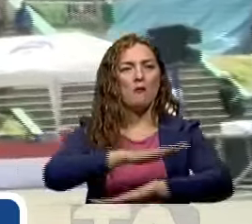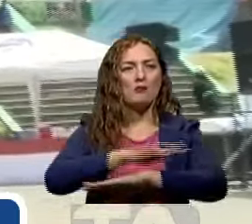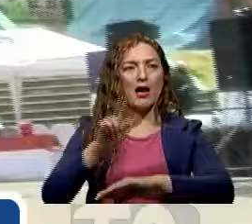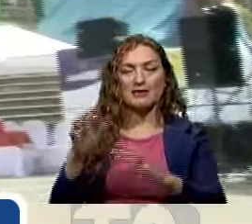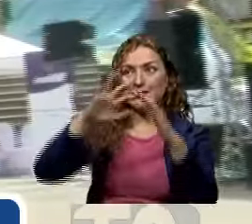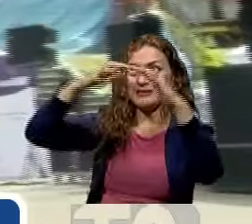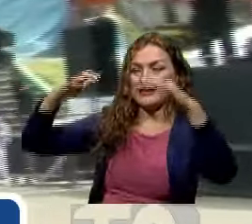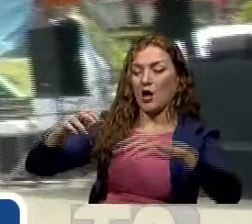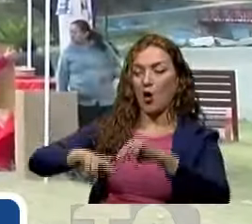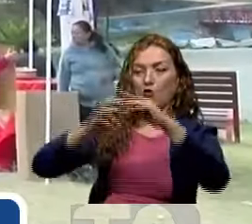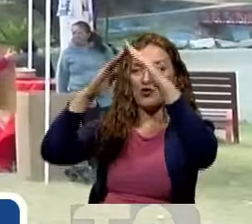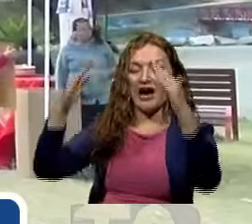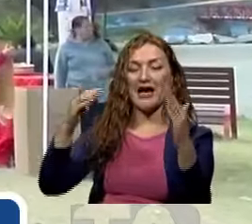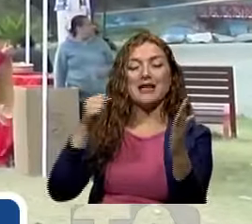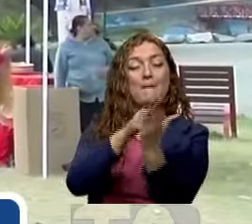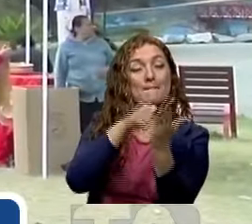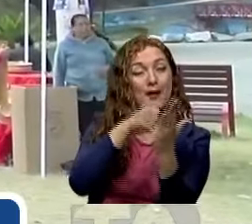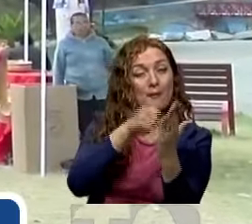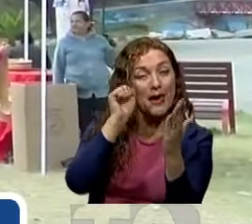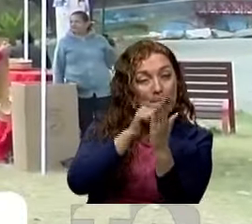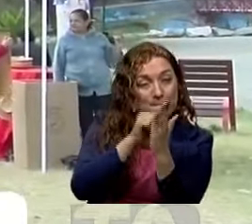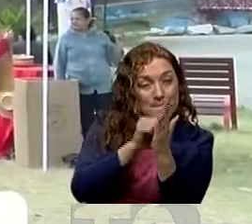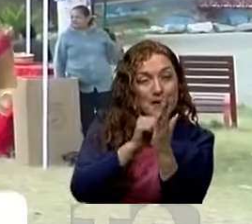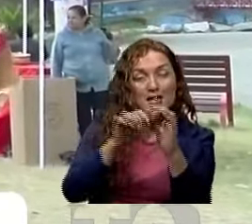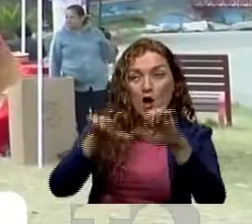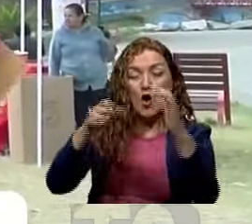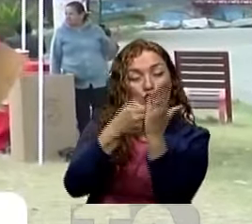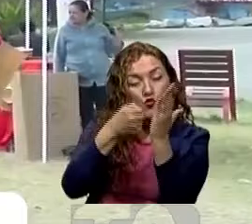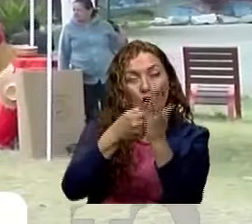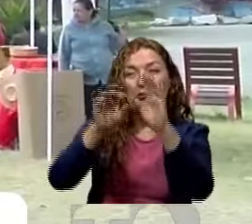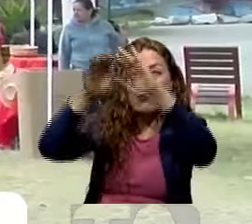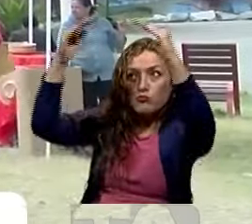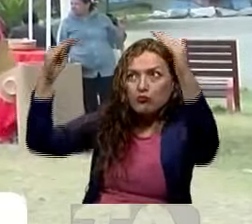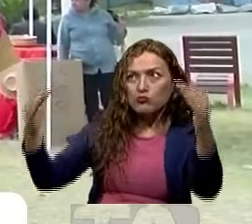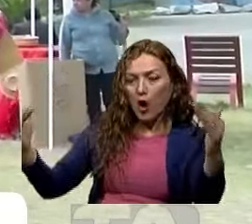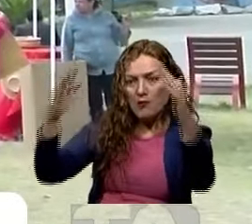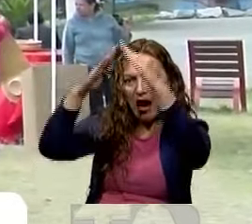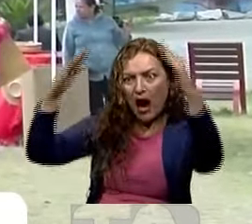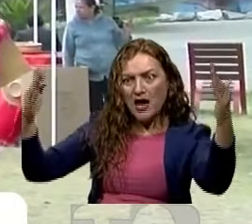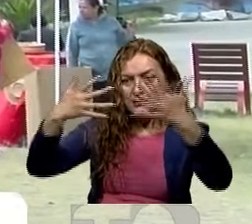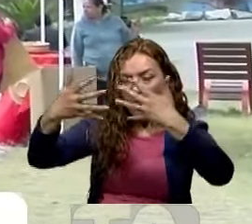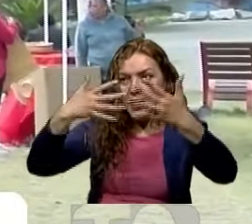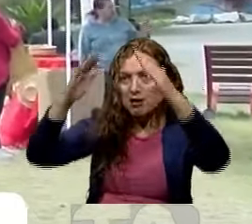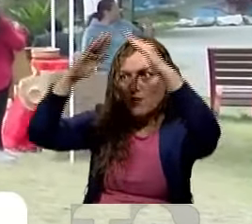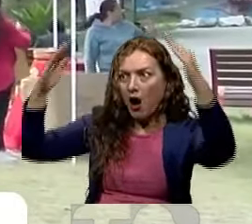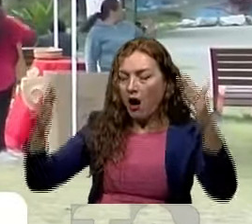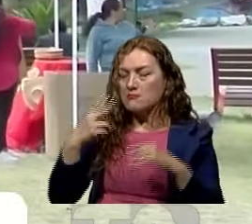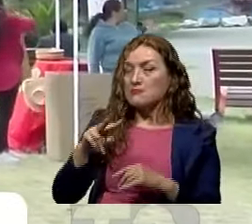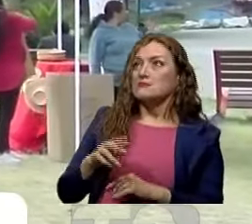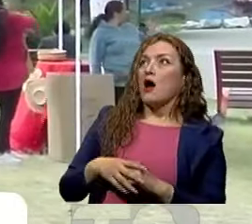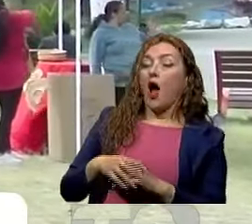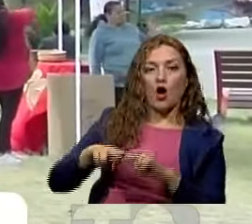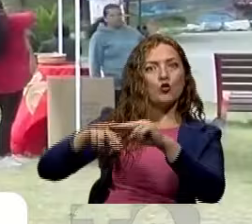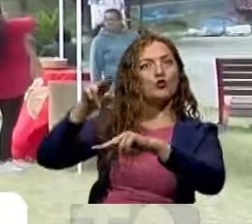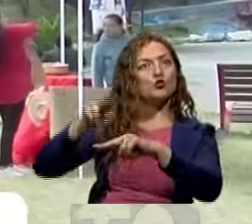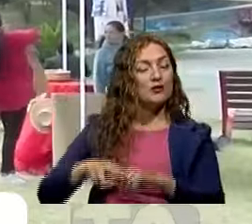del Cerro Cojitambo. En la parte alta estamos hablando del mirador de cristal, en donde prácticamente hay una pendiente sobre